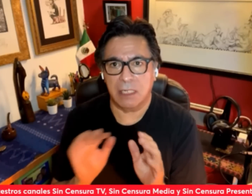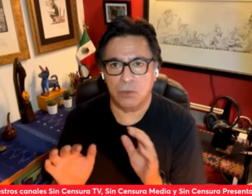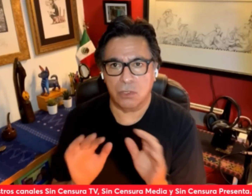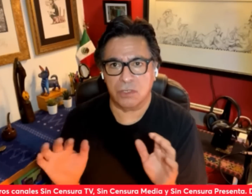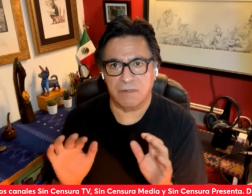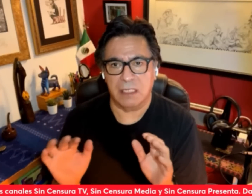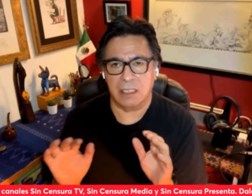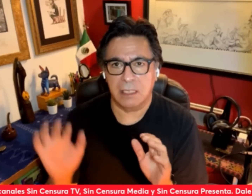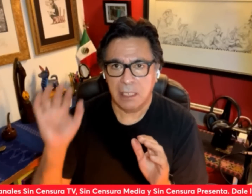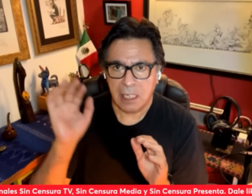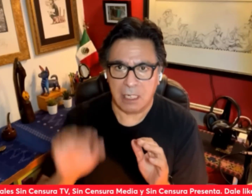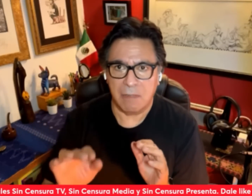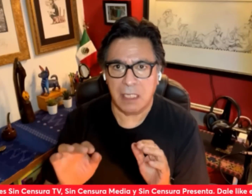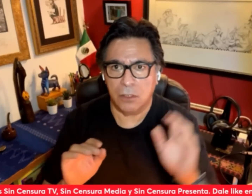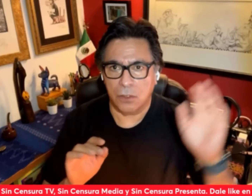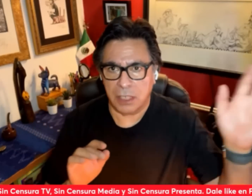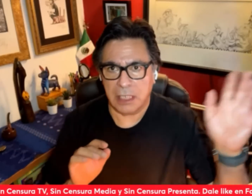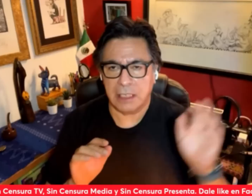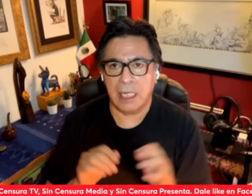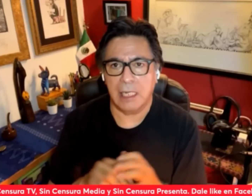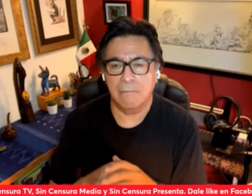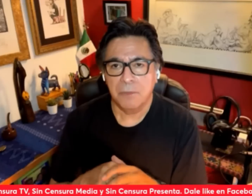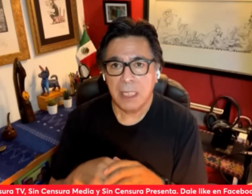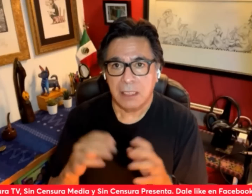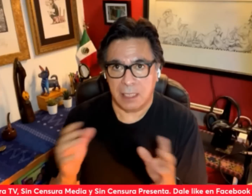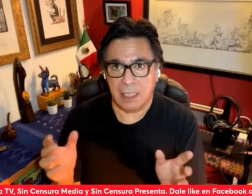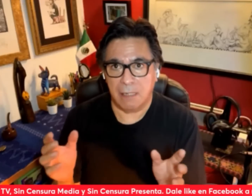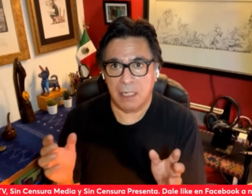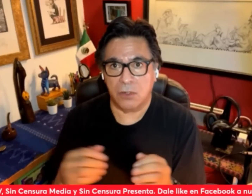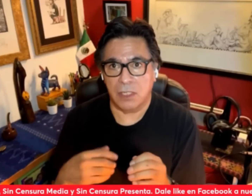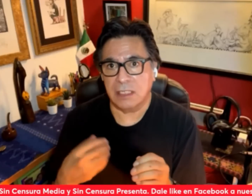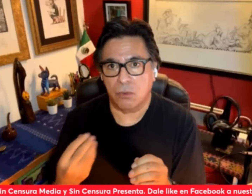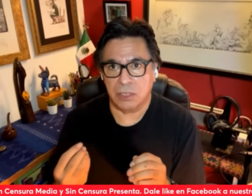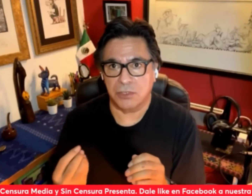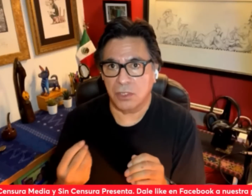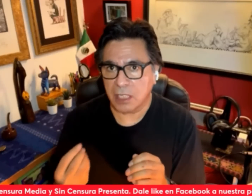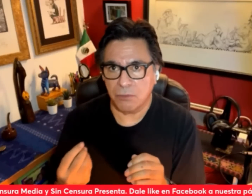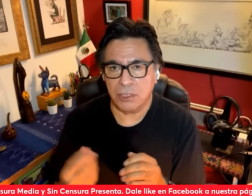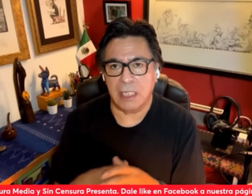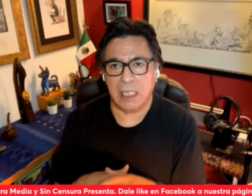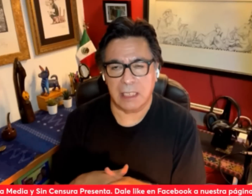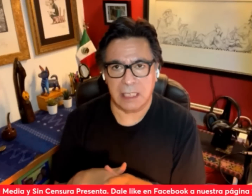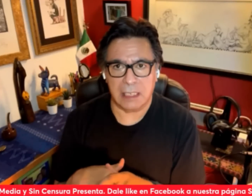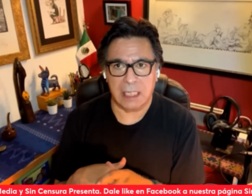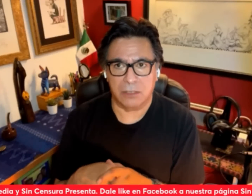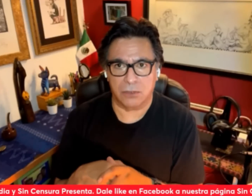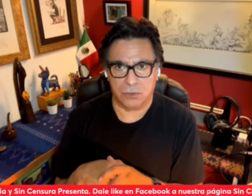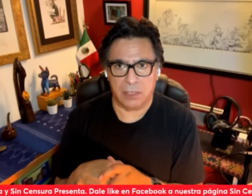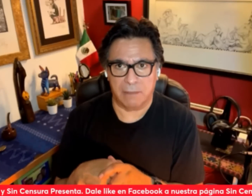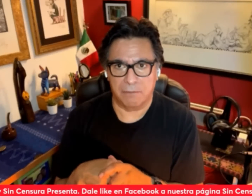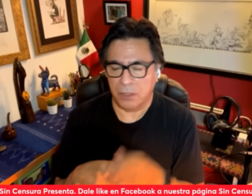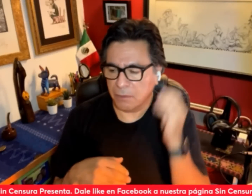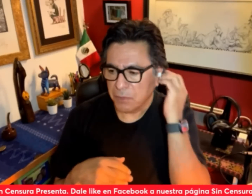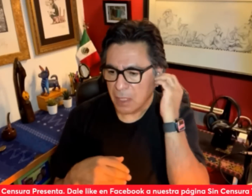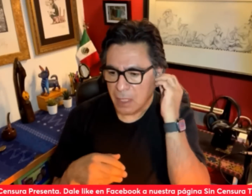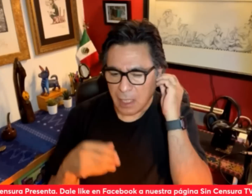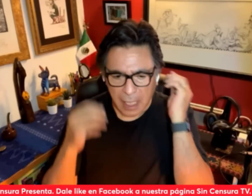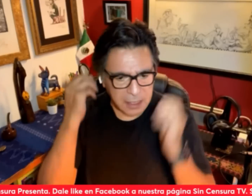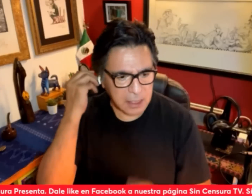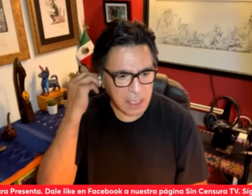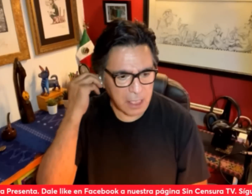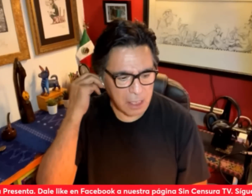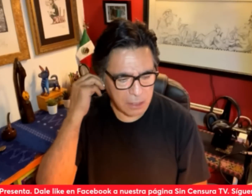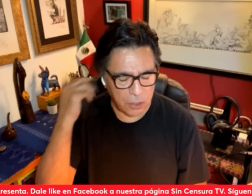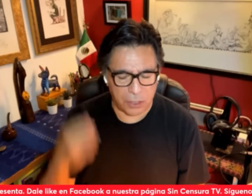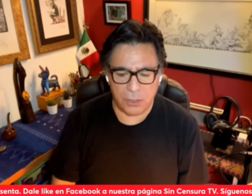que está librando en dos frentes, en México y en Israel, tiene que ver con esta acusación que es muy seria, que es el de la tortura, ¿no?